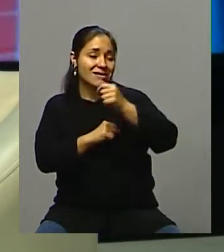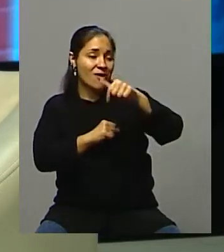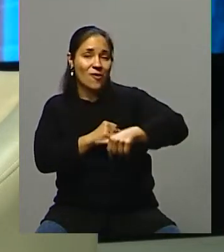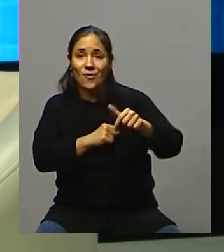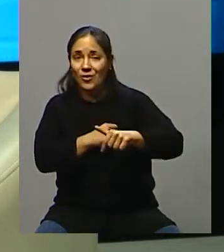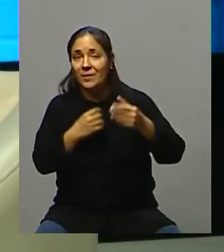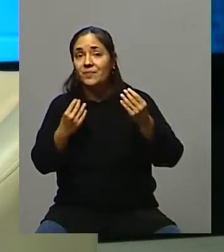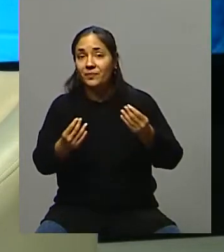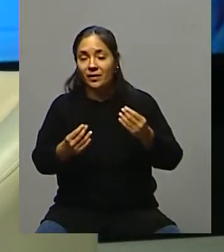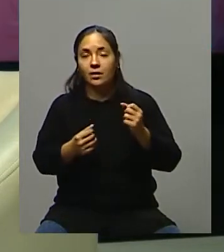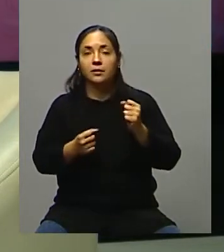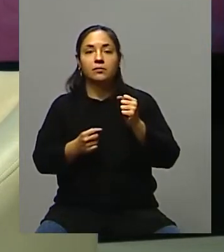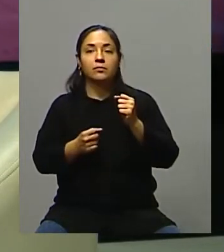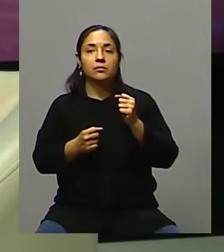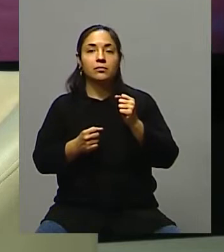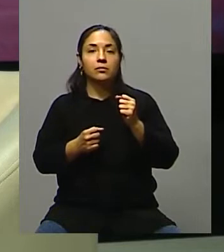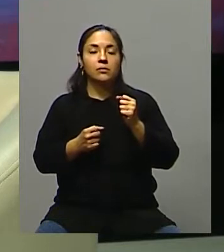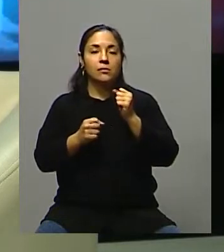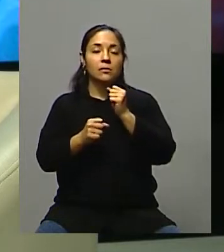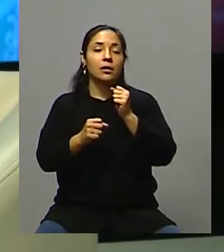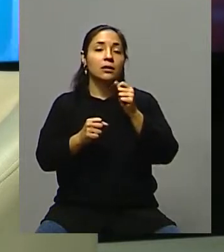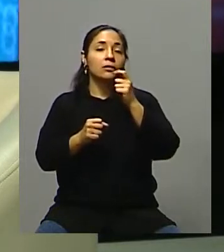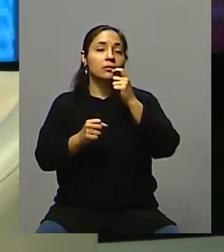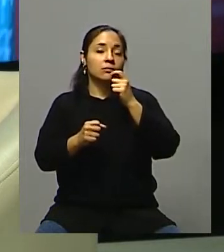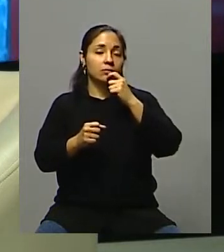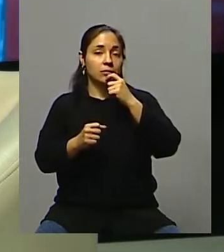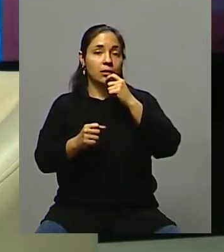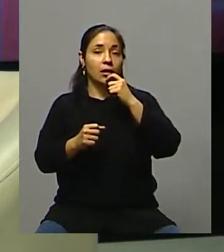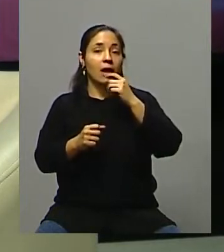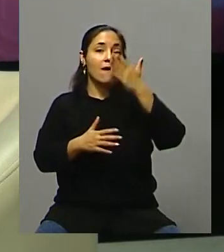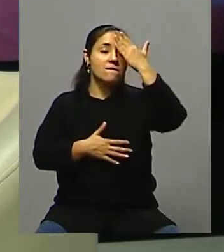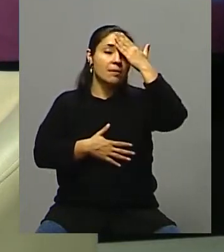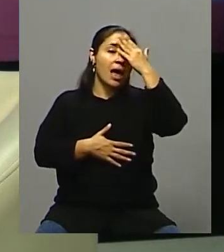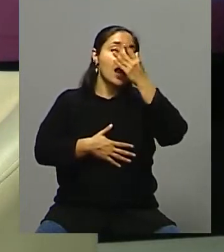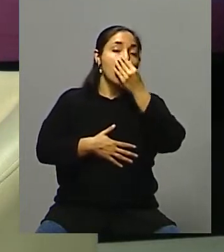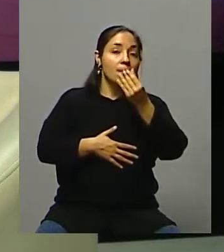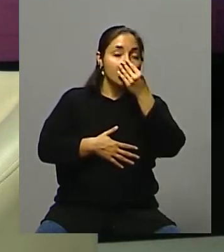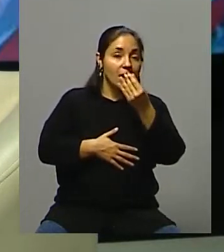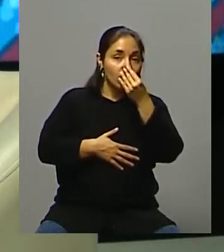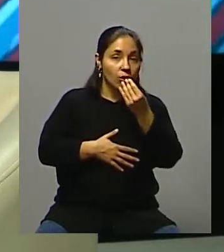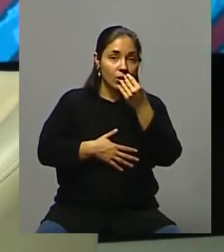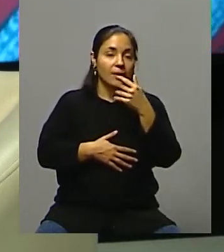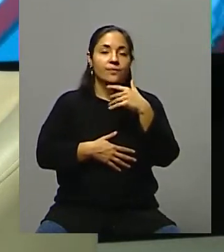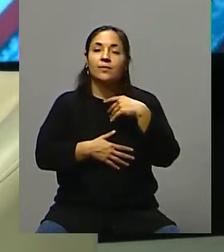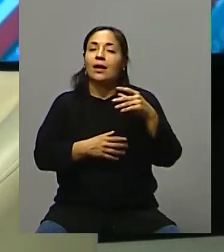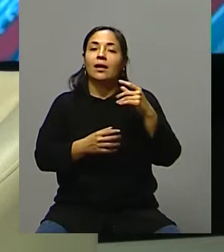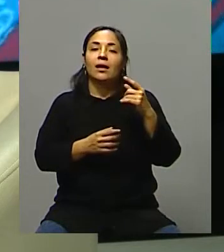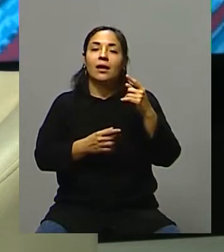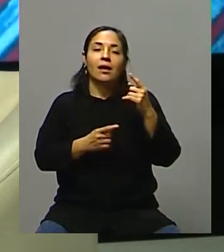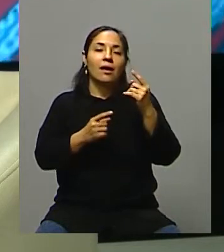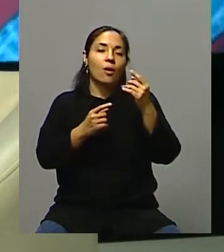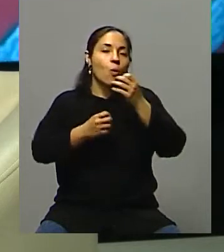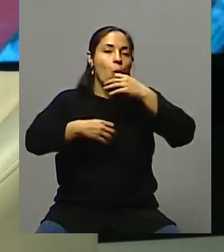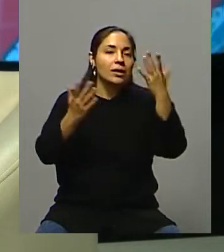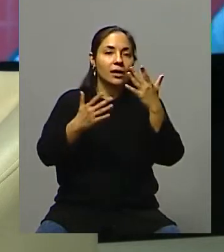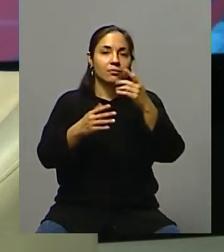decías, el tema de diferenciar una enfermedad respiratoria y la causa es muy complejo. Ya